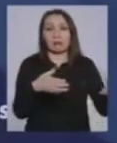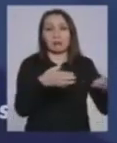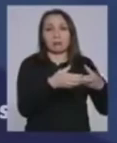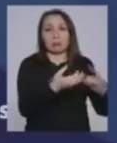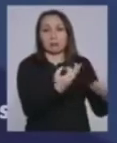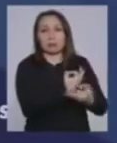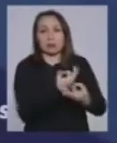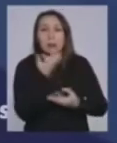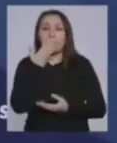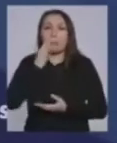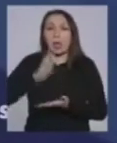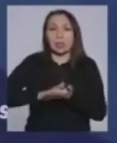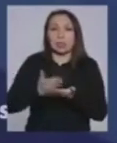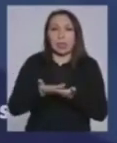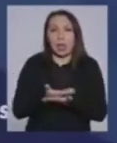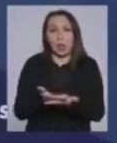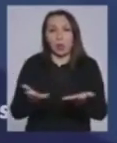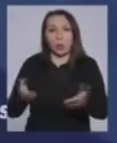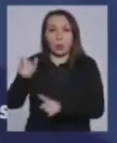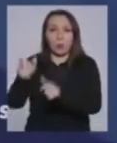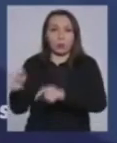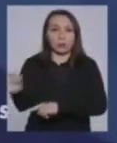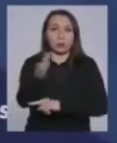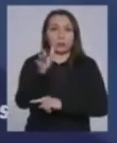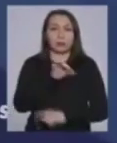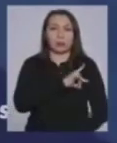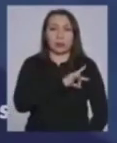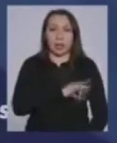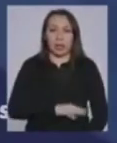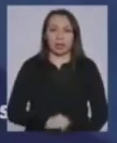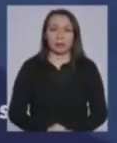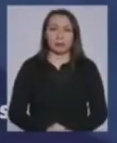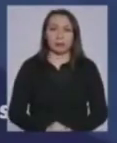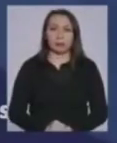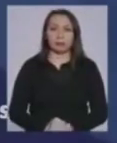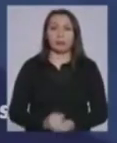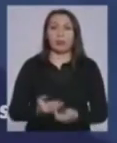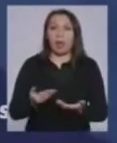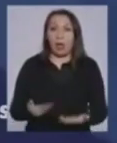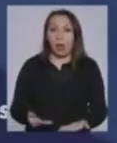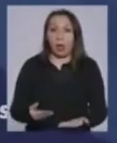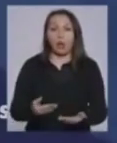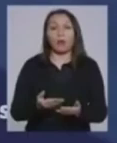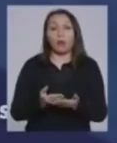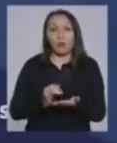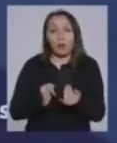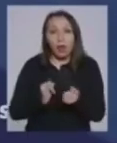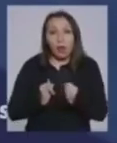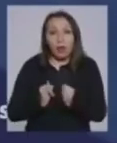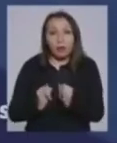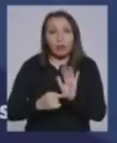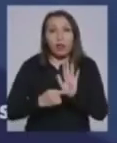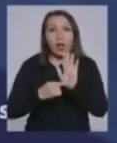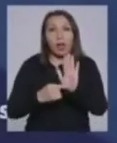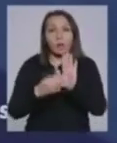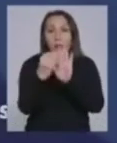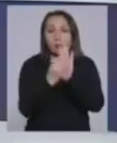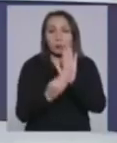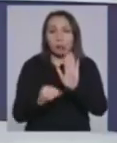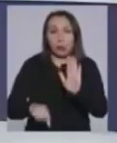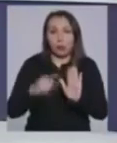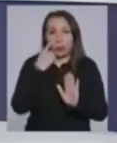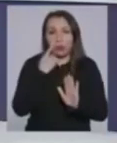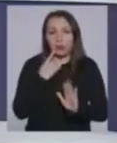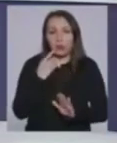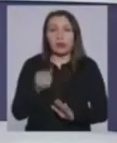mejor salud para nuestros compatriotas. A continuación, pasamos a mostrar los datos del día.